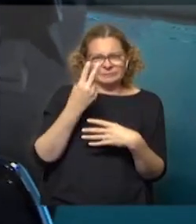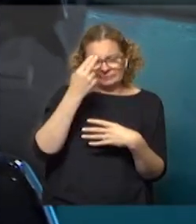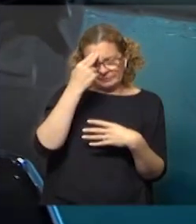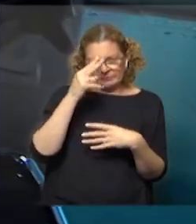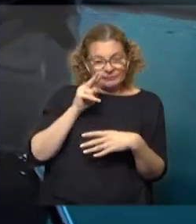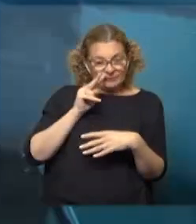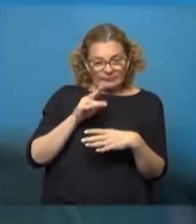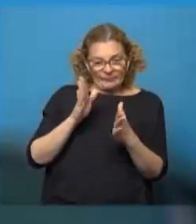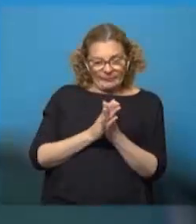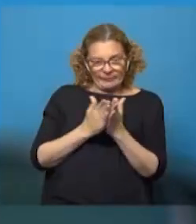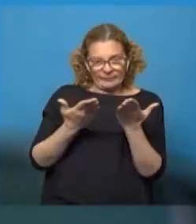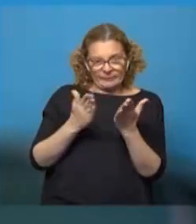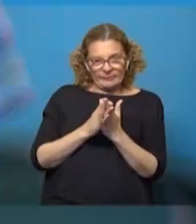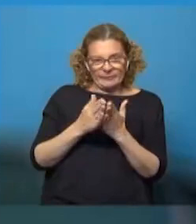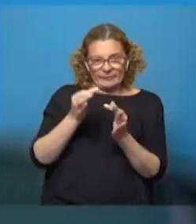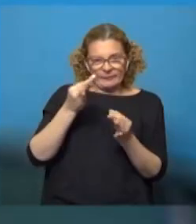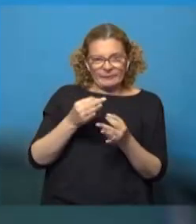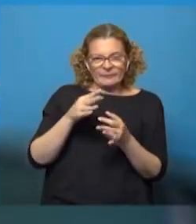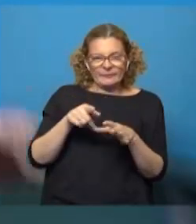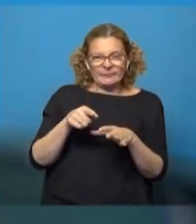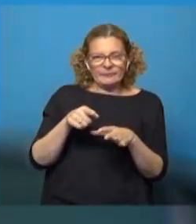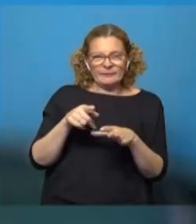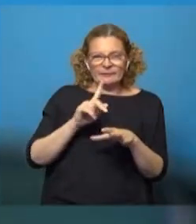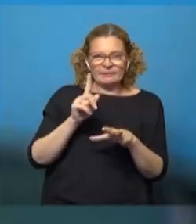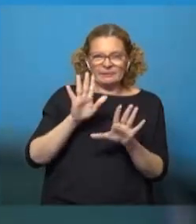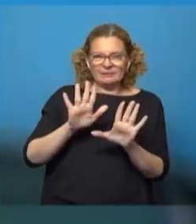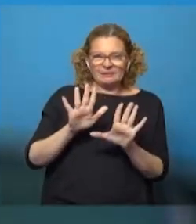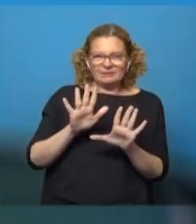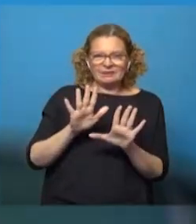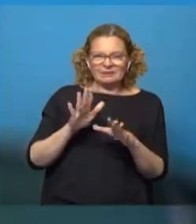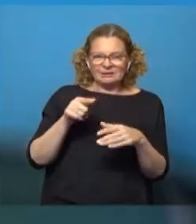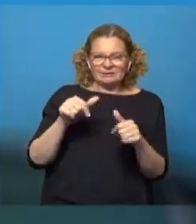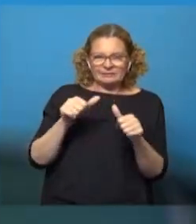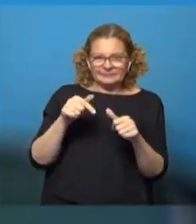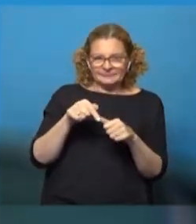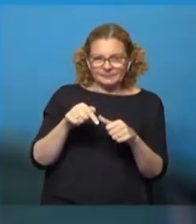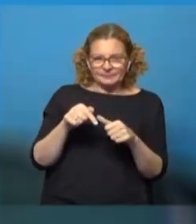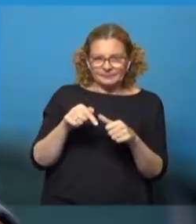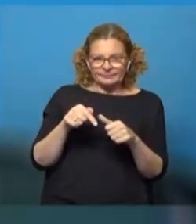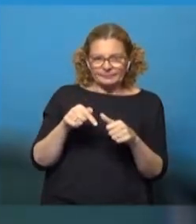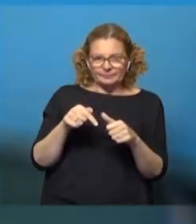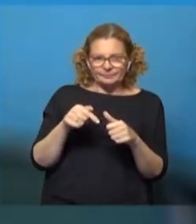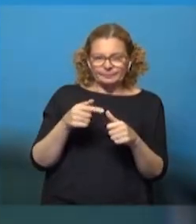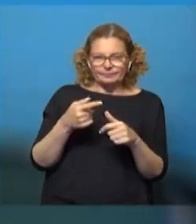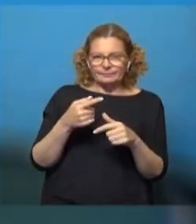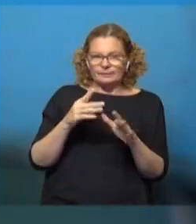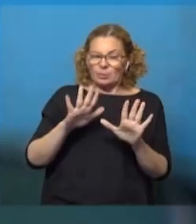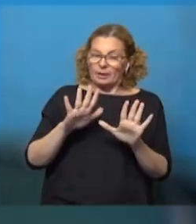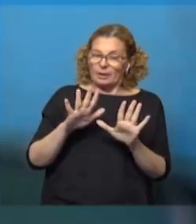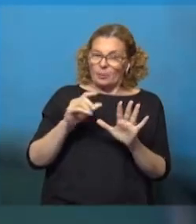mirando con atención el episodio en el momento que está por decir es decir diría no para Ah si hacemos esto vamos a crear un poco